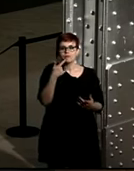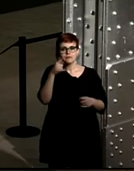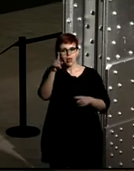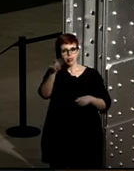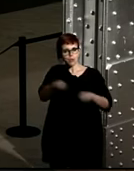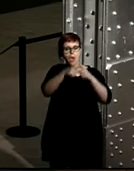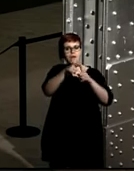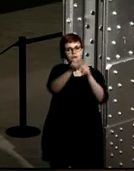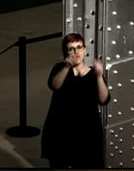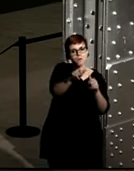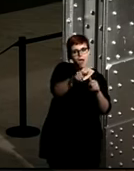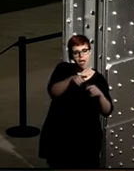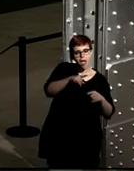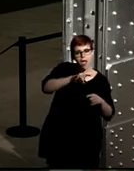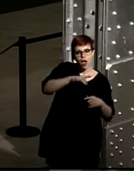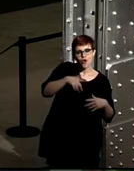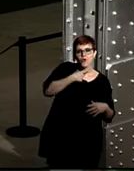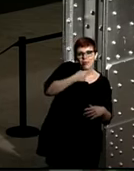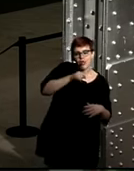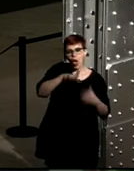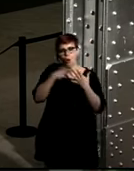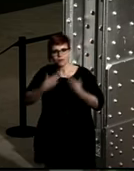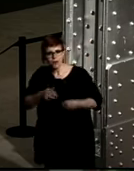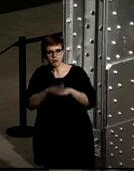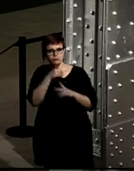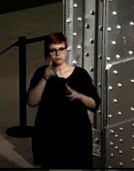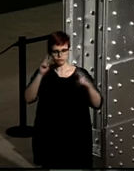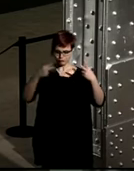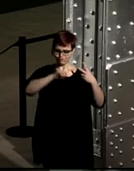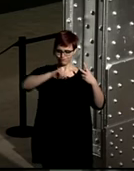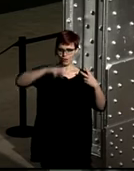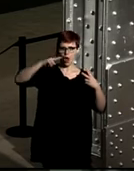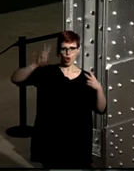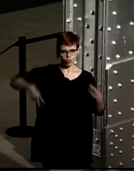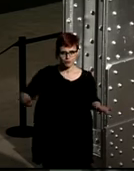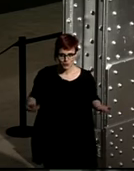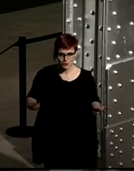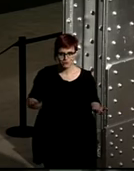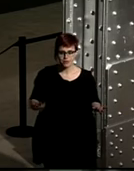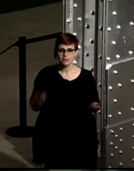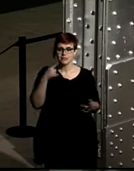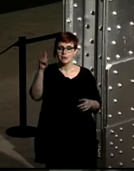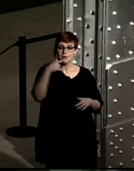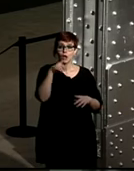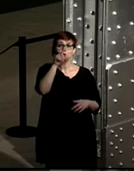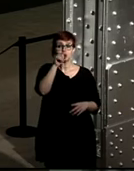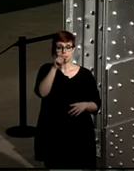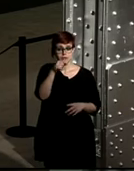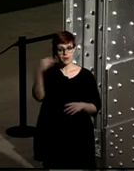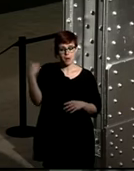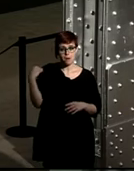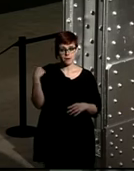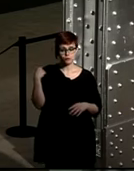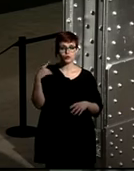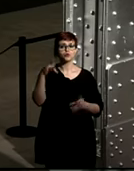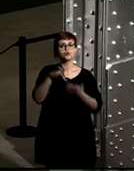otro, pero sí, más reconocible. Nos ha entrado una pregunta a través de Twitter de parte